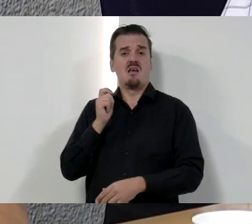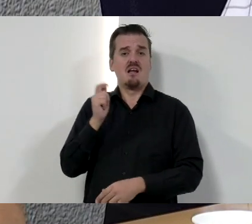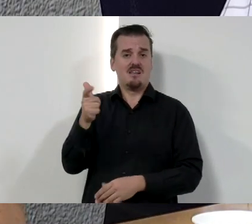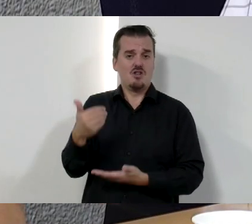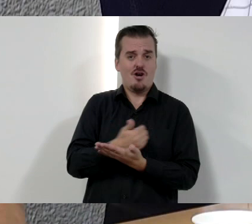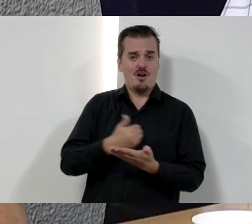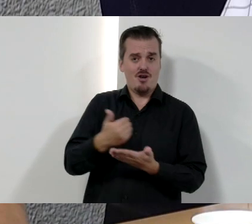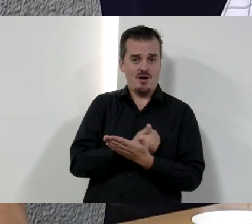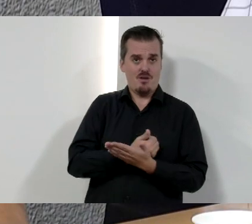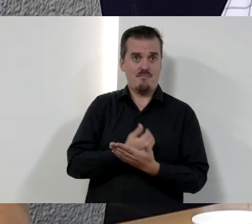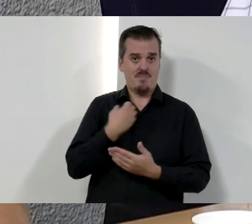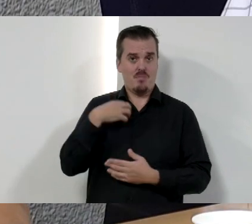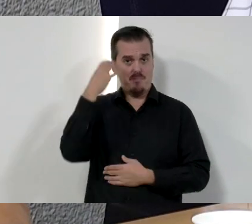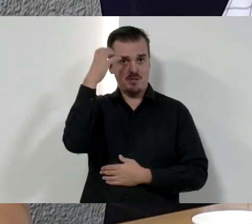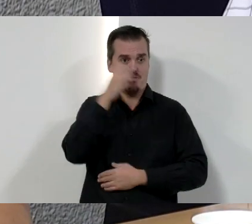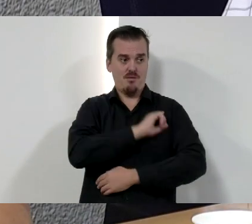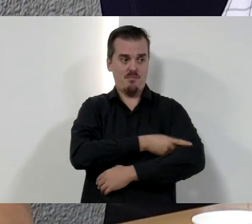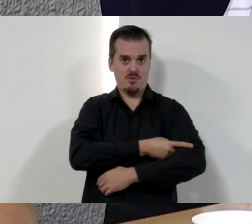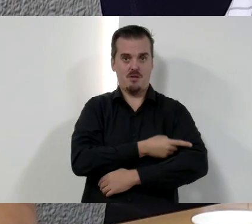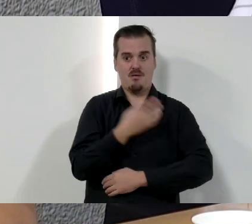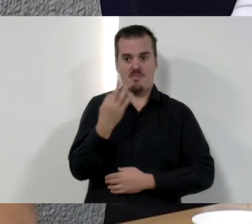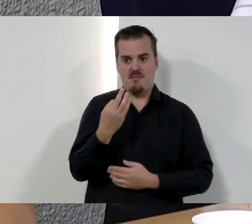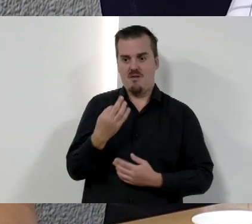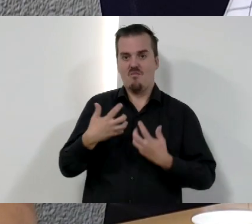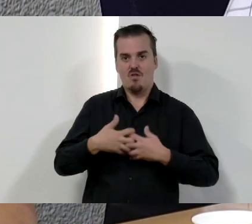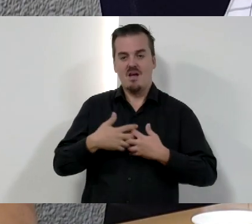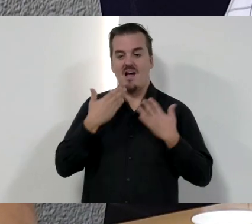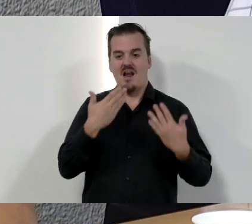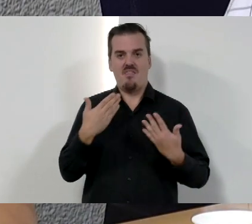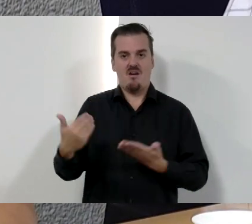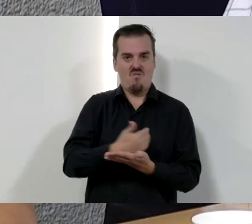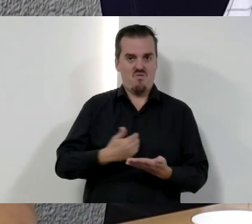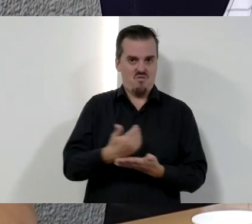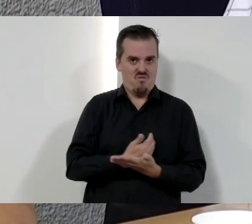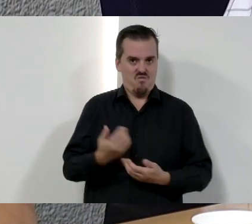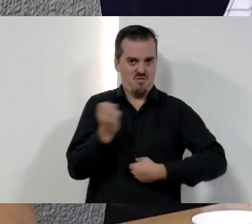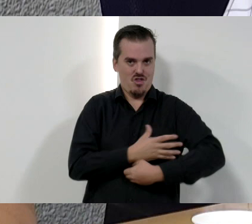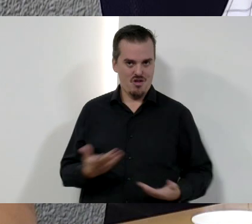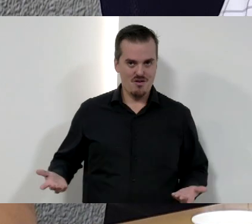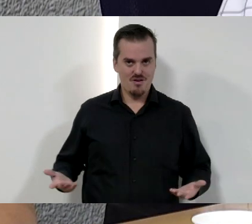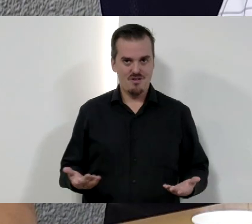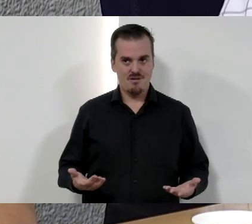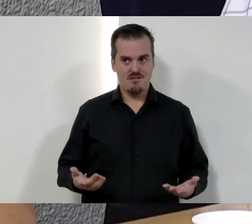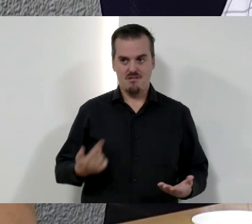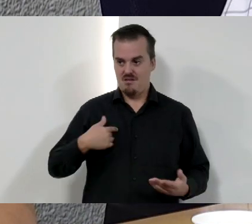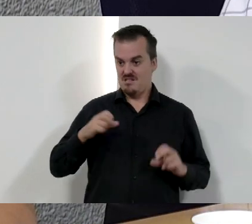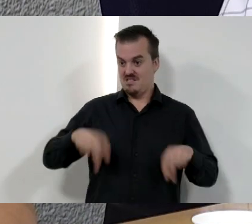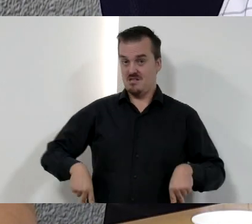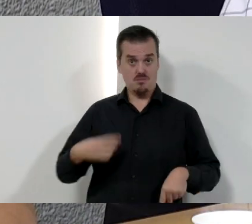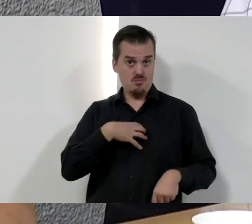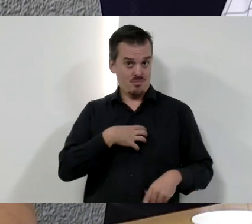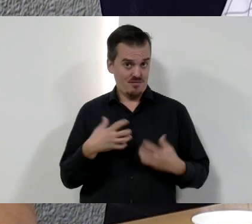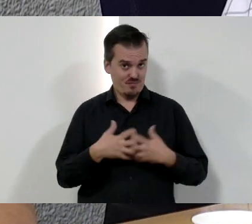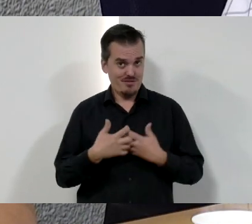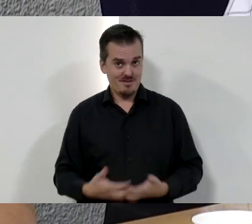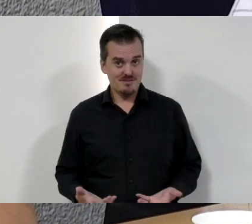vigilar que el patronato de deportes funciona con fondos, no funciona sin fondos. Por lo tanto, de momento tampoco vamos a hacer